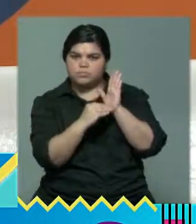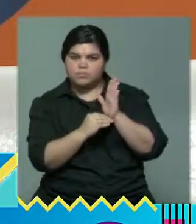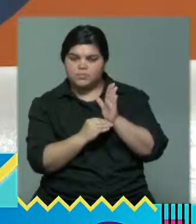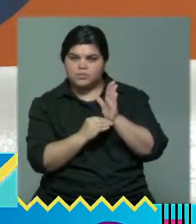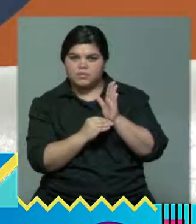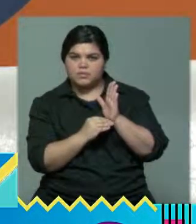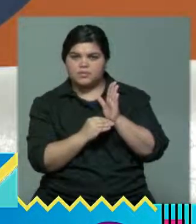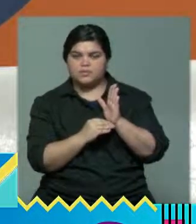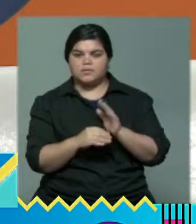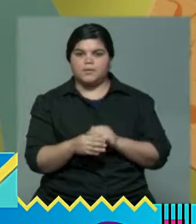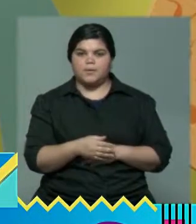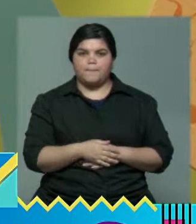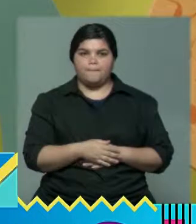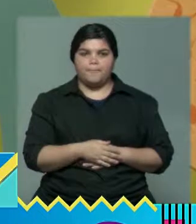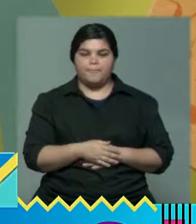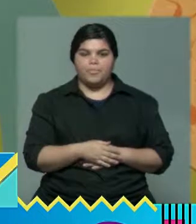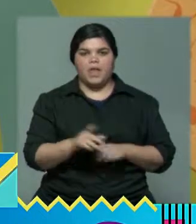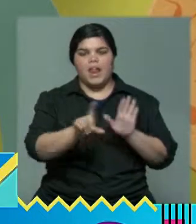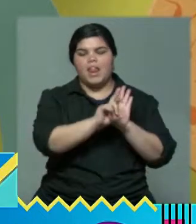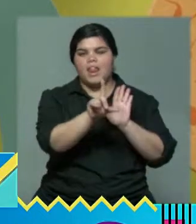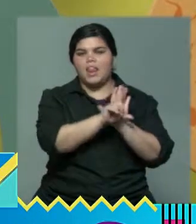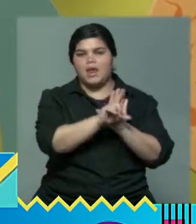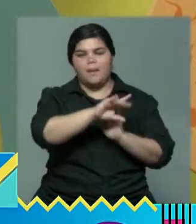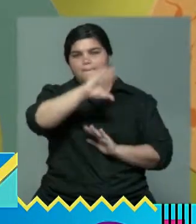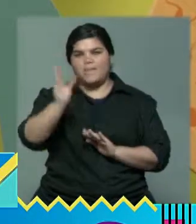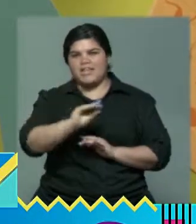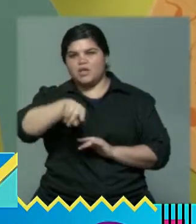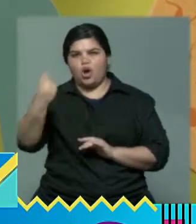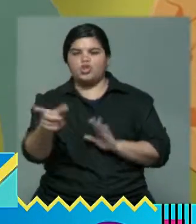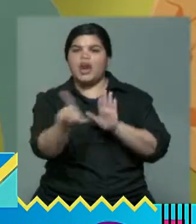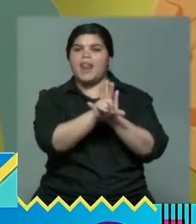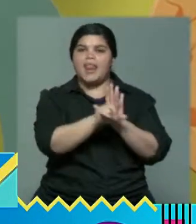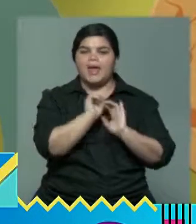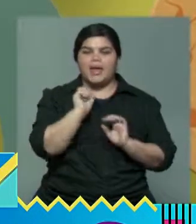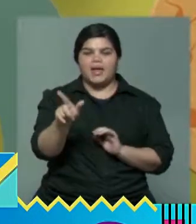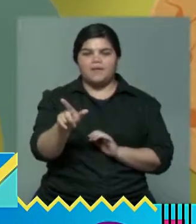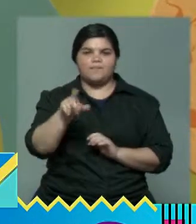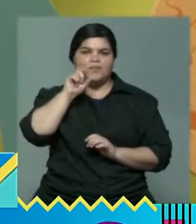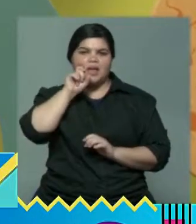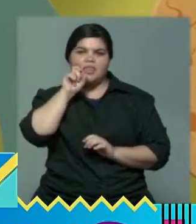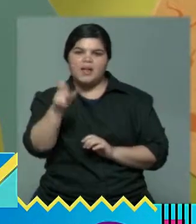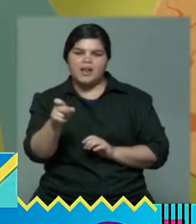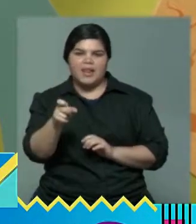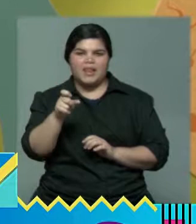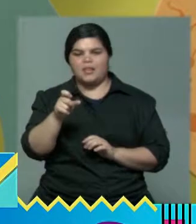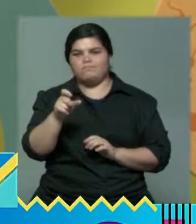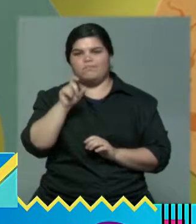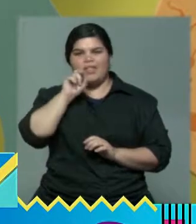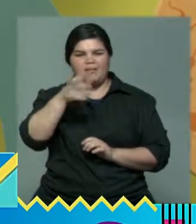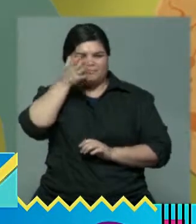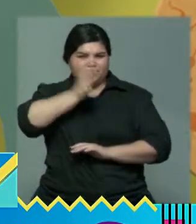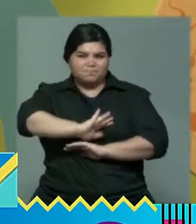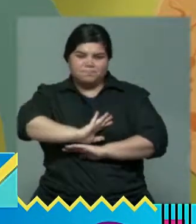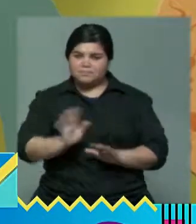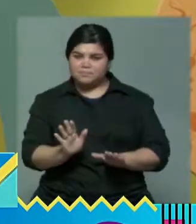que en distintas legislaciones de otros países se consideran como delitos que se llaman horrendos, es decir, delitos de